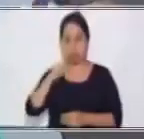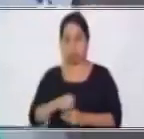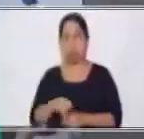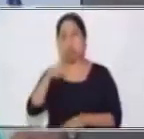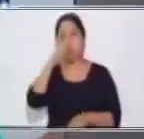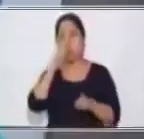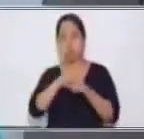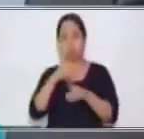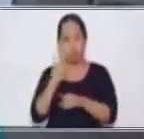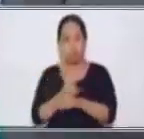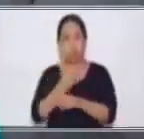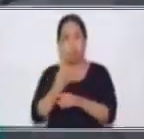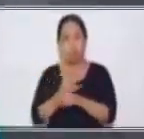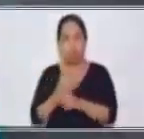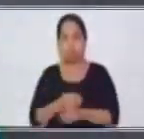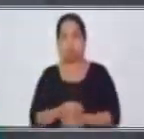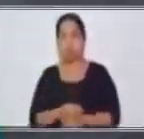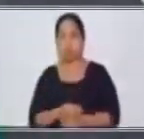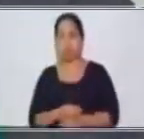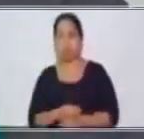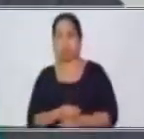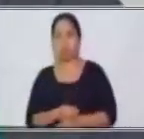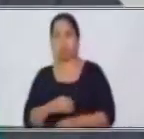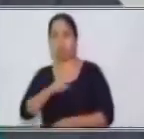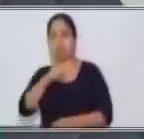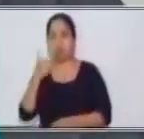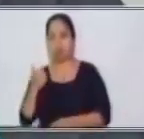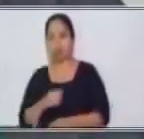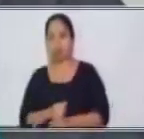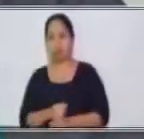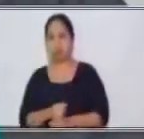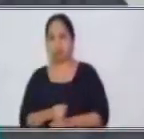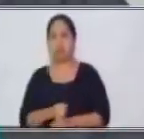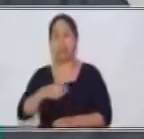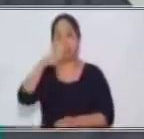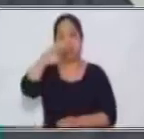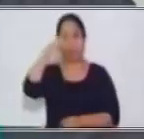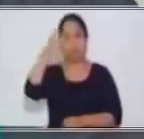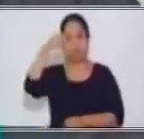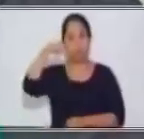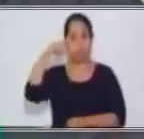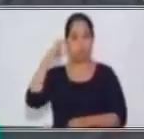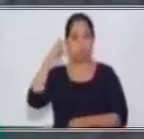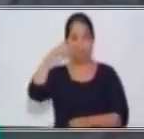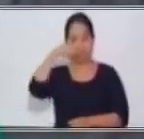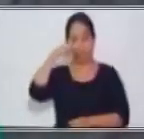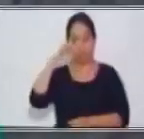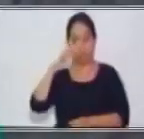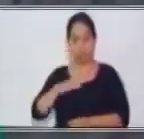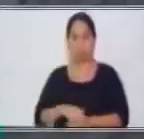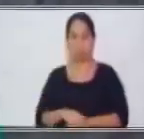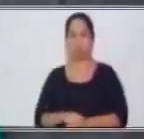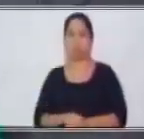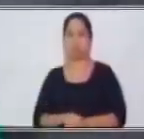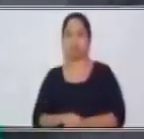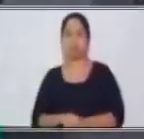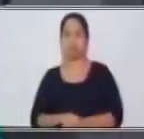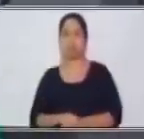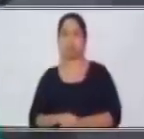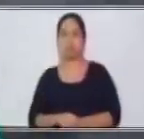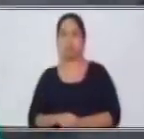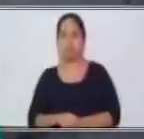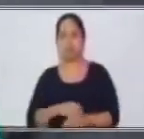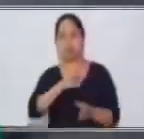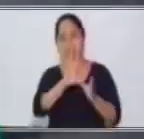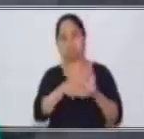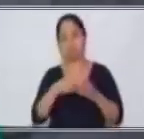la tangente. La tangente es otra función trigonométrica. Tangente de alfa va a ser